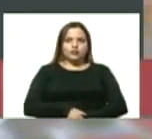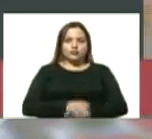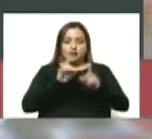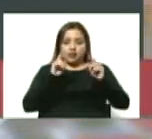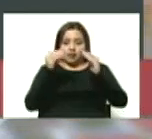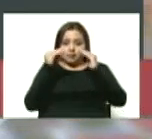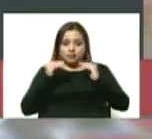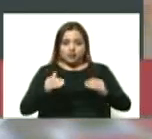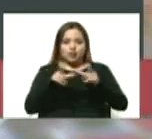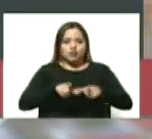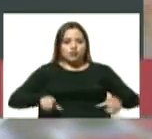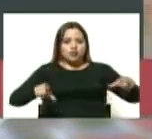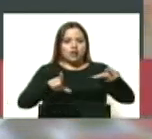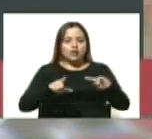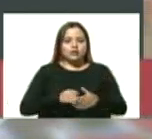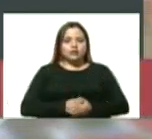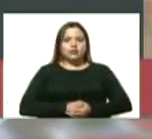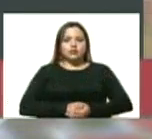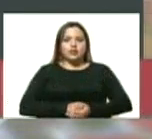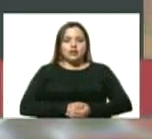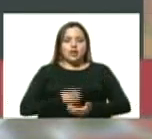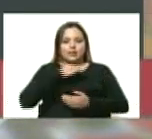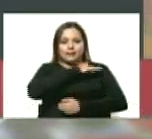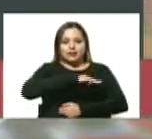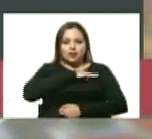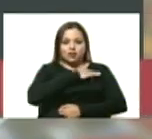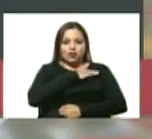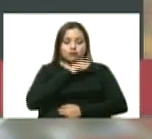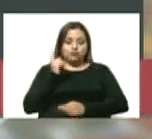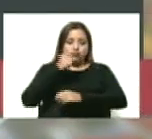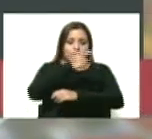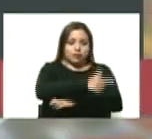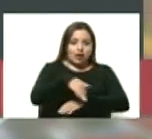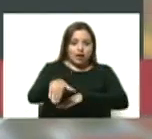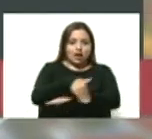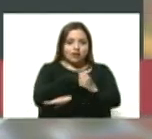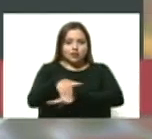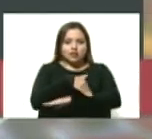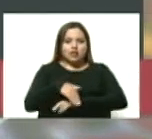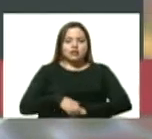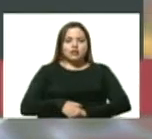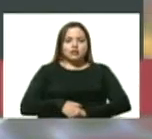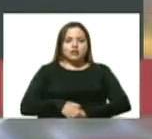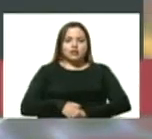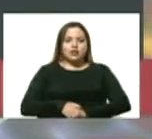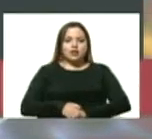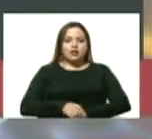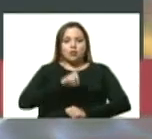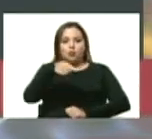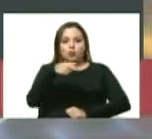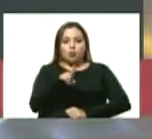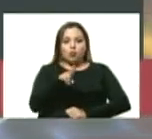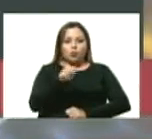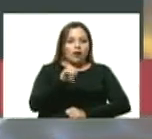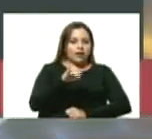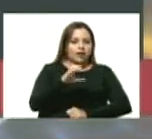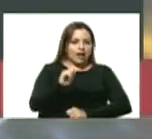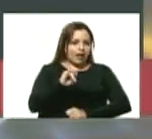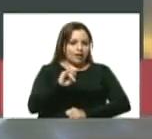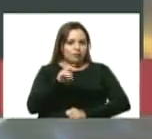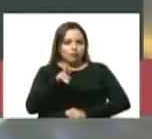En la sede de paramédicos del Ministerio del Transporte, de la autopista Gran Mariscal Gran Cacique Guaycaipuro, en el distribuidor Altamira.